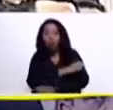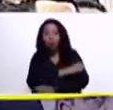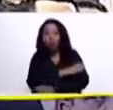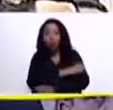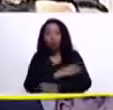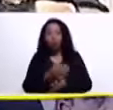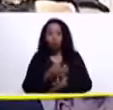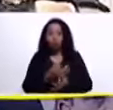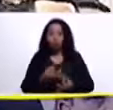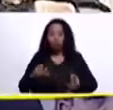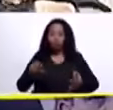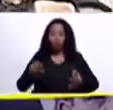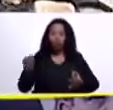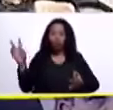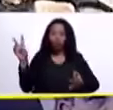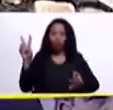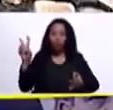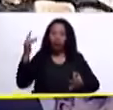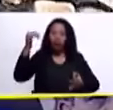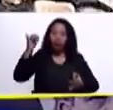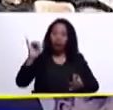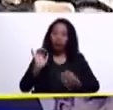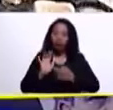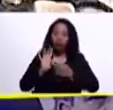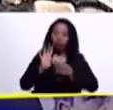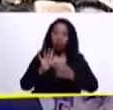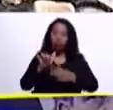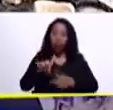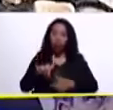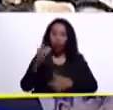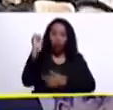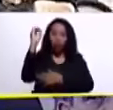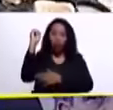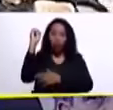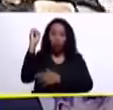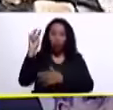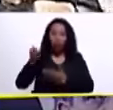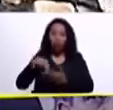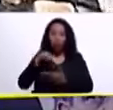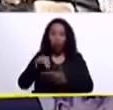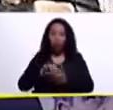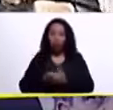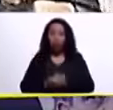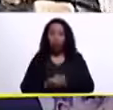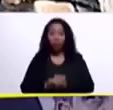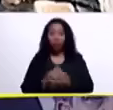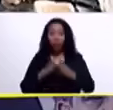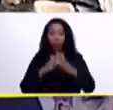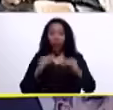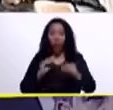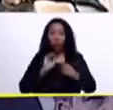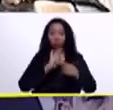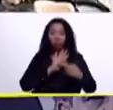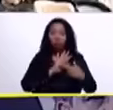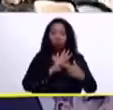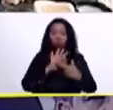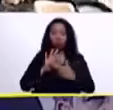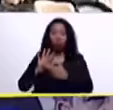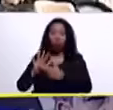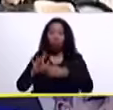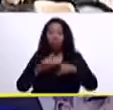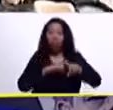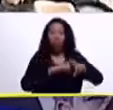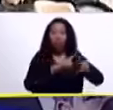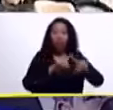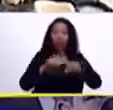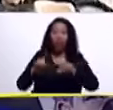moderada venezolana que tenemos representación en el Parlamento, y a todos los representantes de las distintas